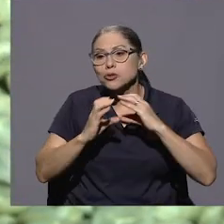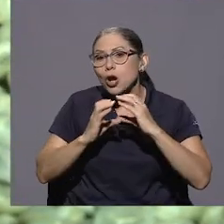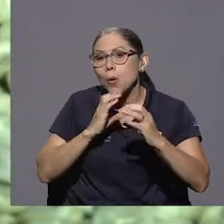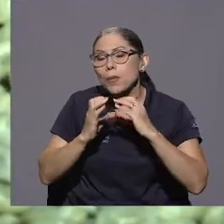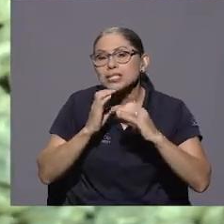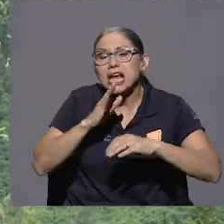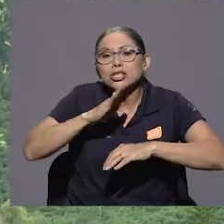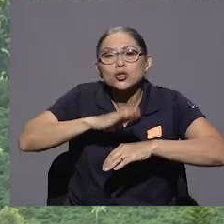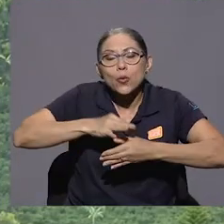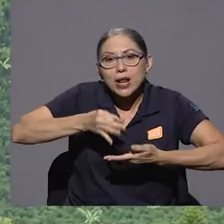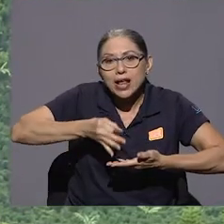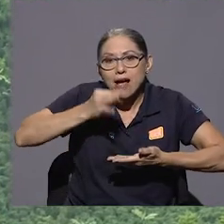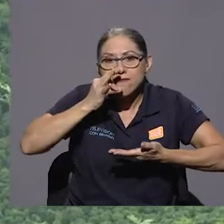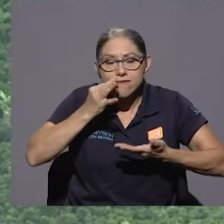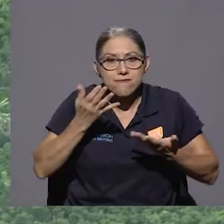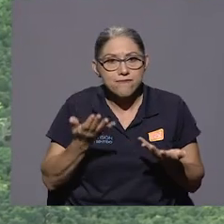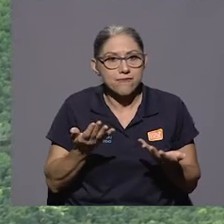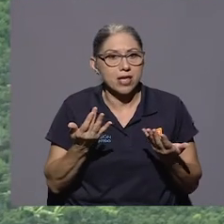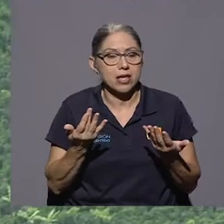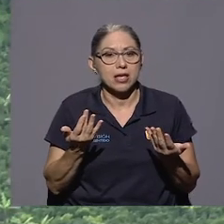sobre el café, sino que también